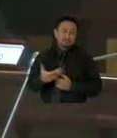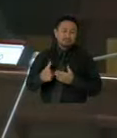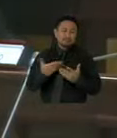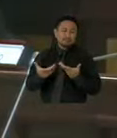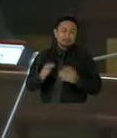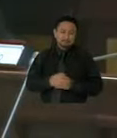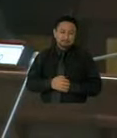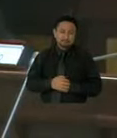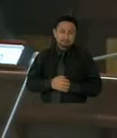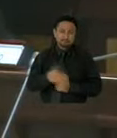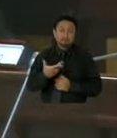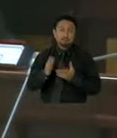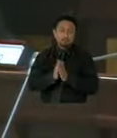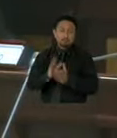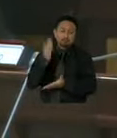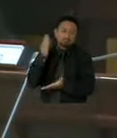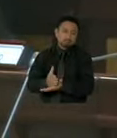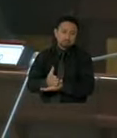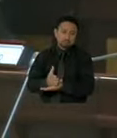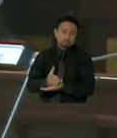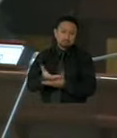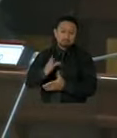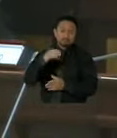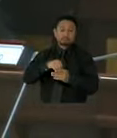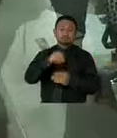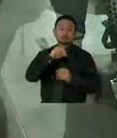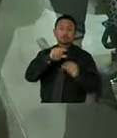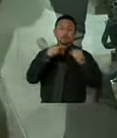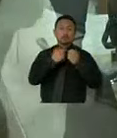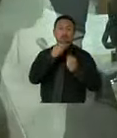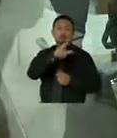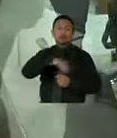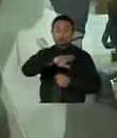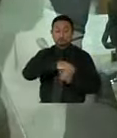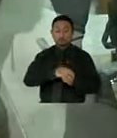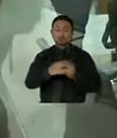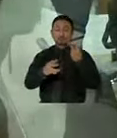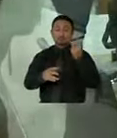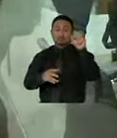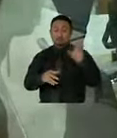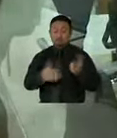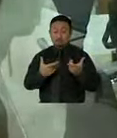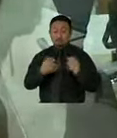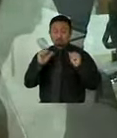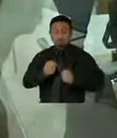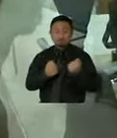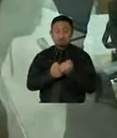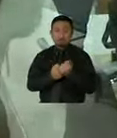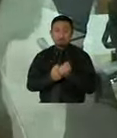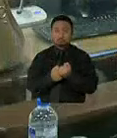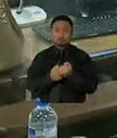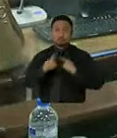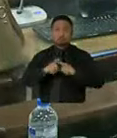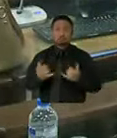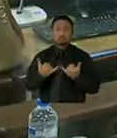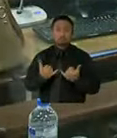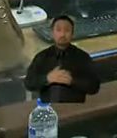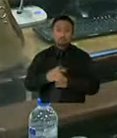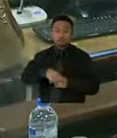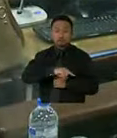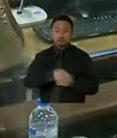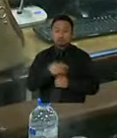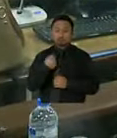Así las cosas, el pedido fue bloqueado, aunque dentro de la bancada oficialista hubo al menos 2 personas que apoyaron este pedido, aunque esta vez ellos quedaron